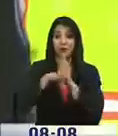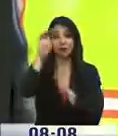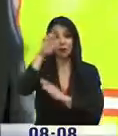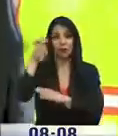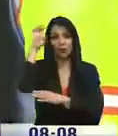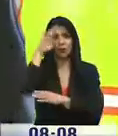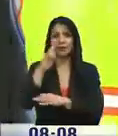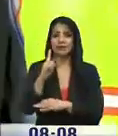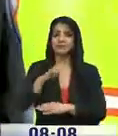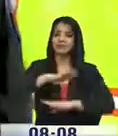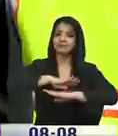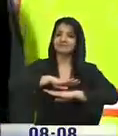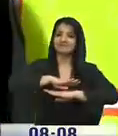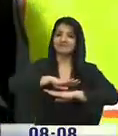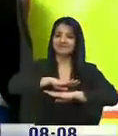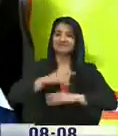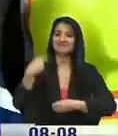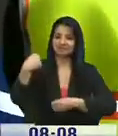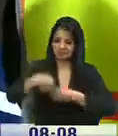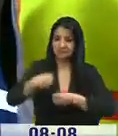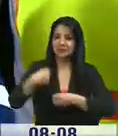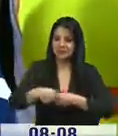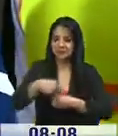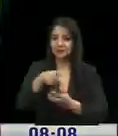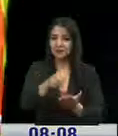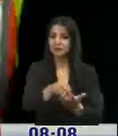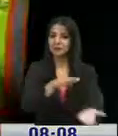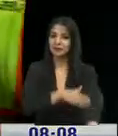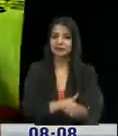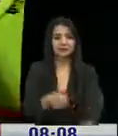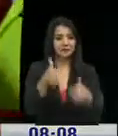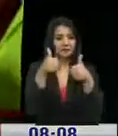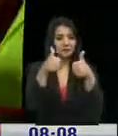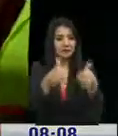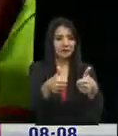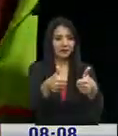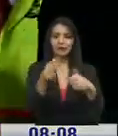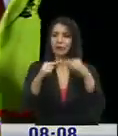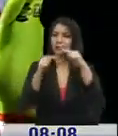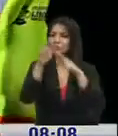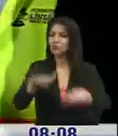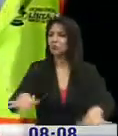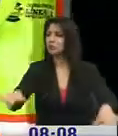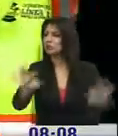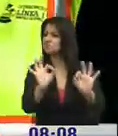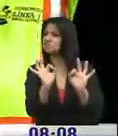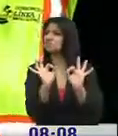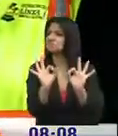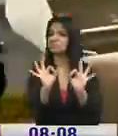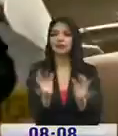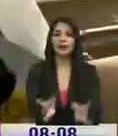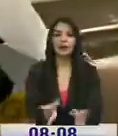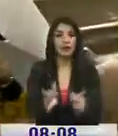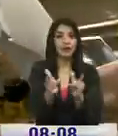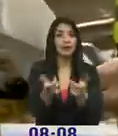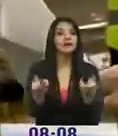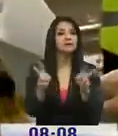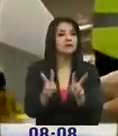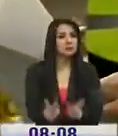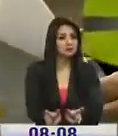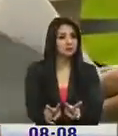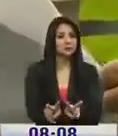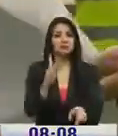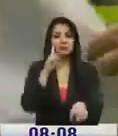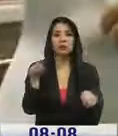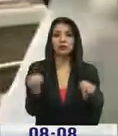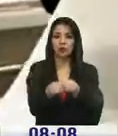una satisfacción de haber participado en el proyecto, ya que la infraestructura sería de primer nivel y estaría de acorde